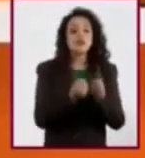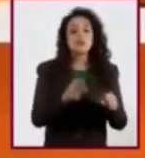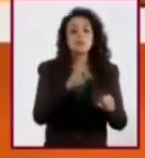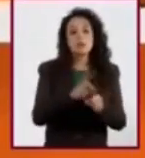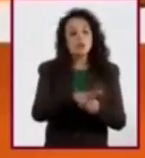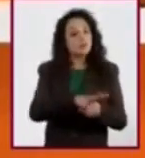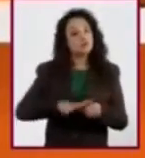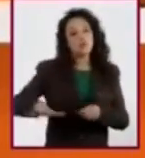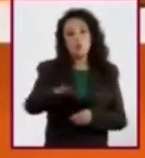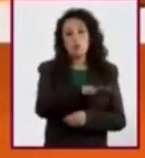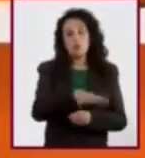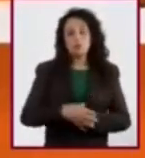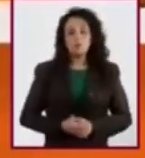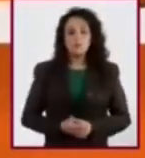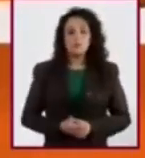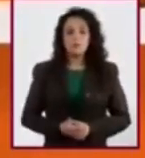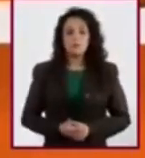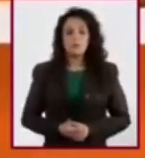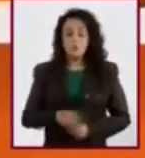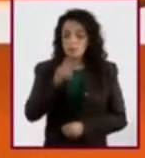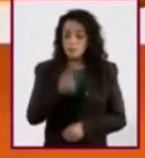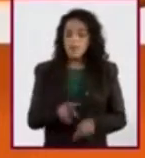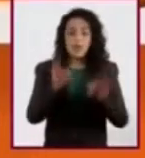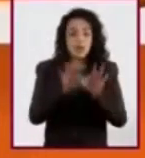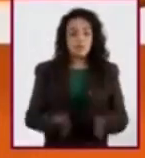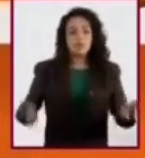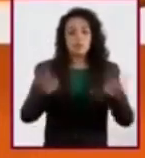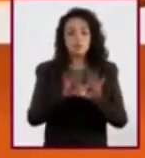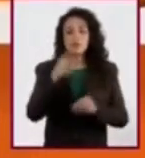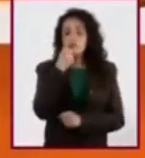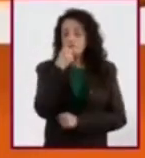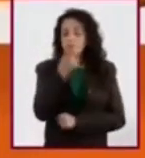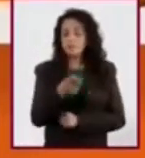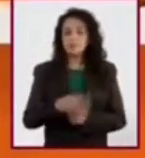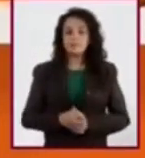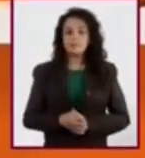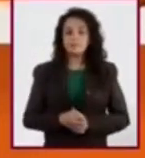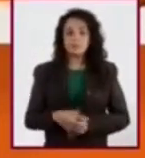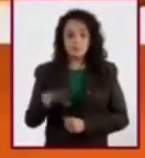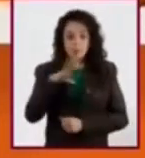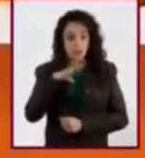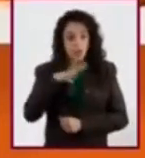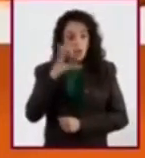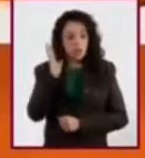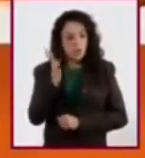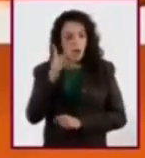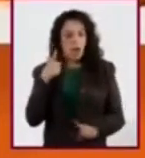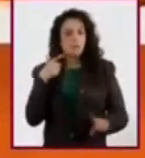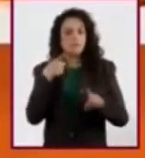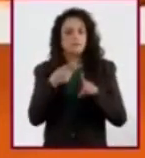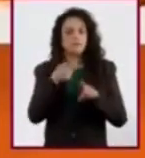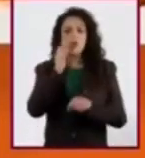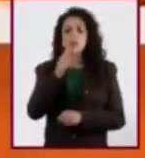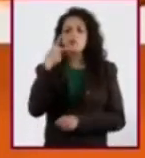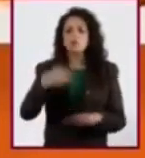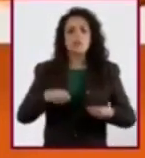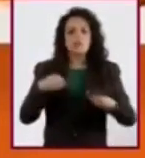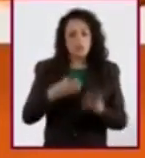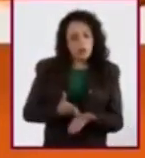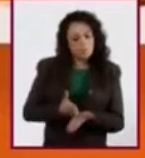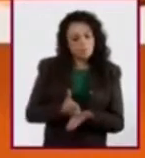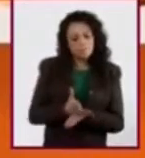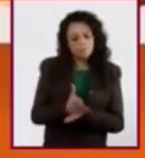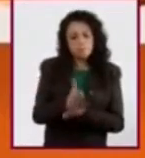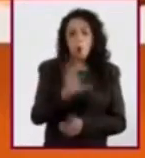conjunto. Es importante mencionar que no existe un destino trazado de antemano y mucho menos solo